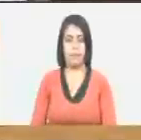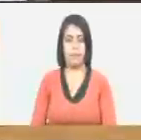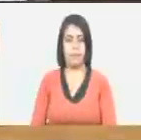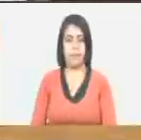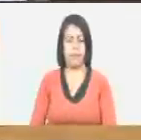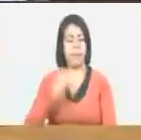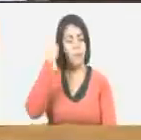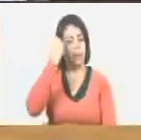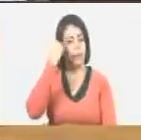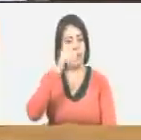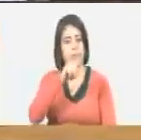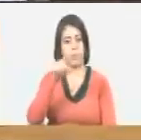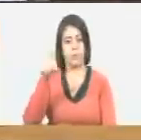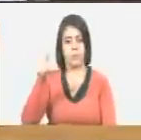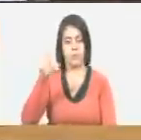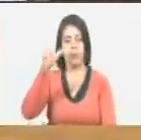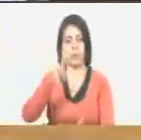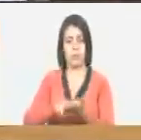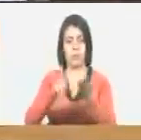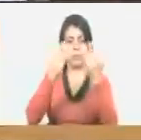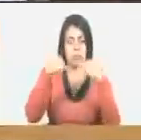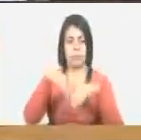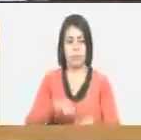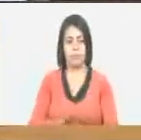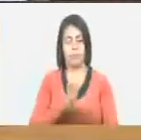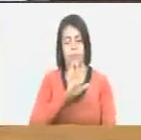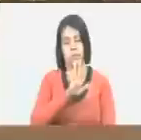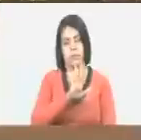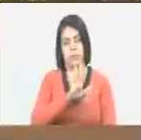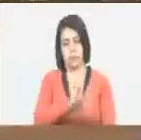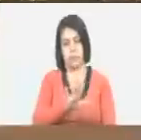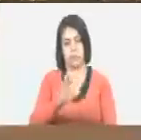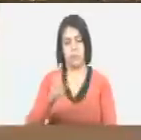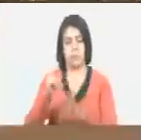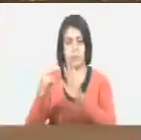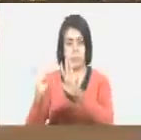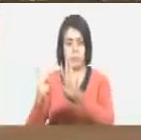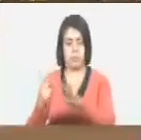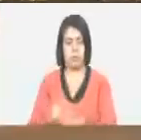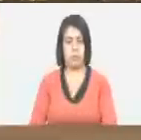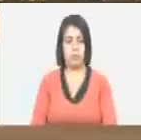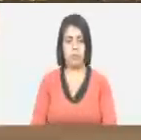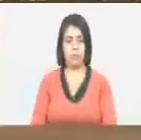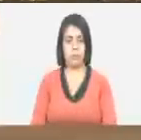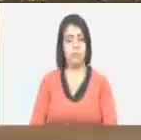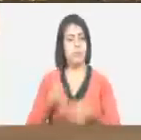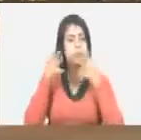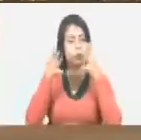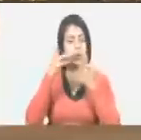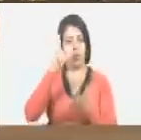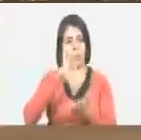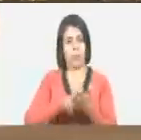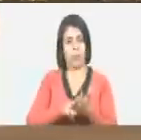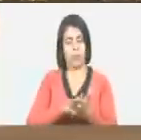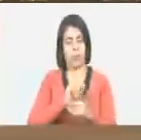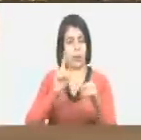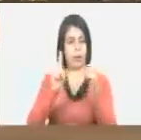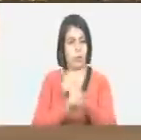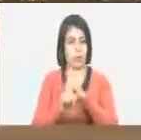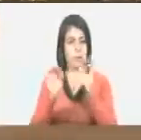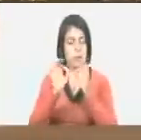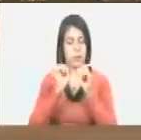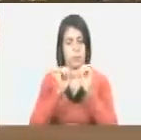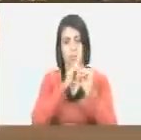En consideración, aprobado. Siguiente. Quincuagésimo séptimo. Se sugiere aprobar con modificación